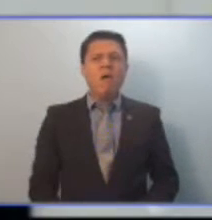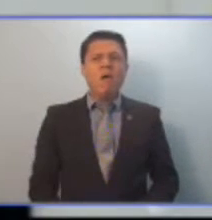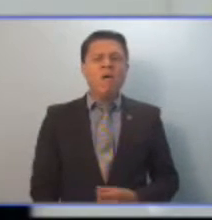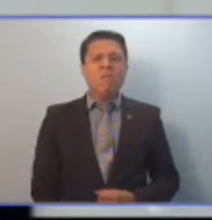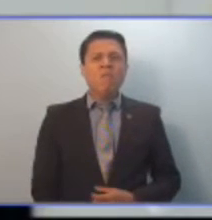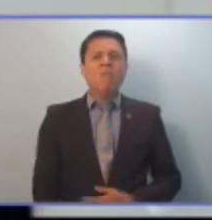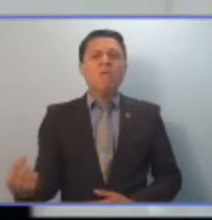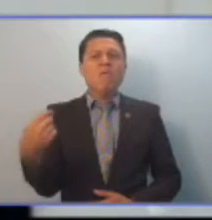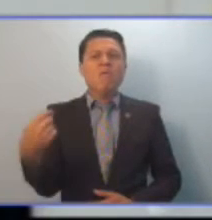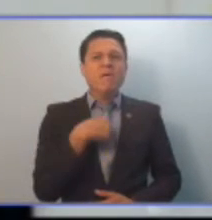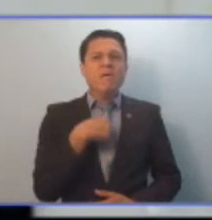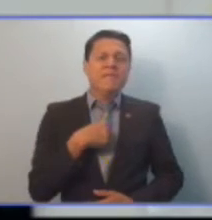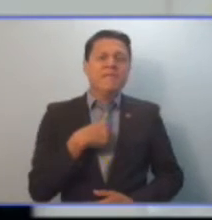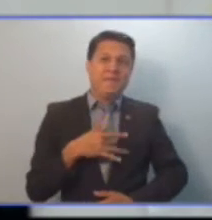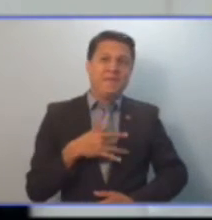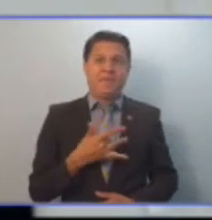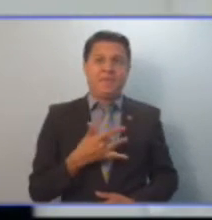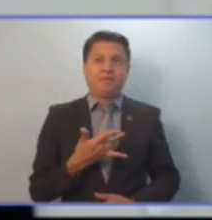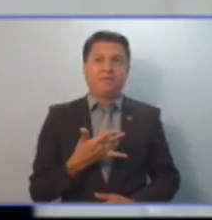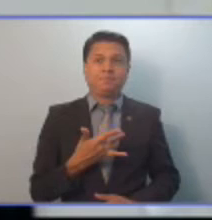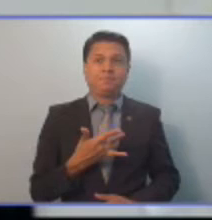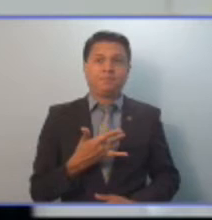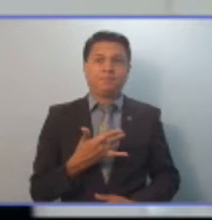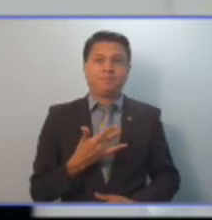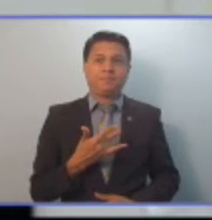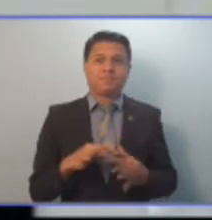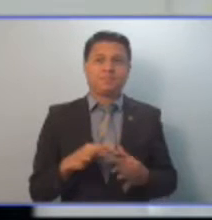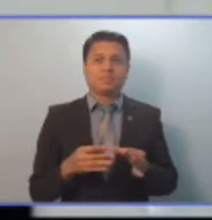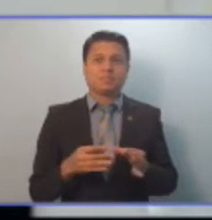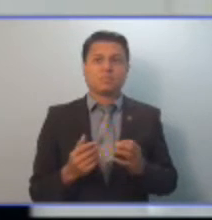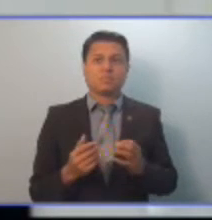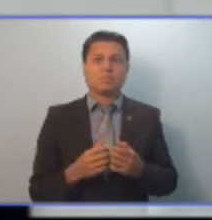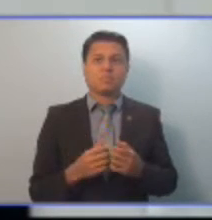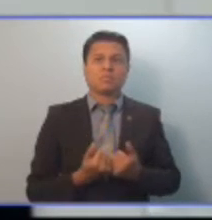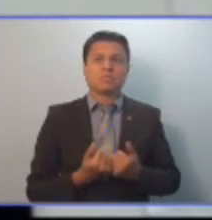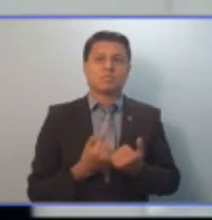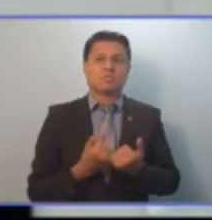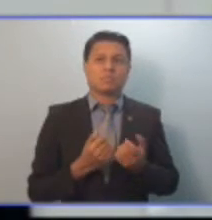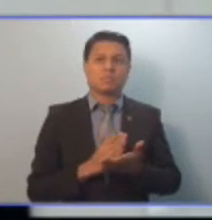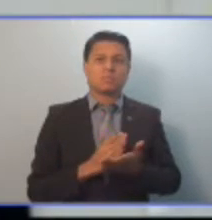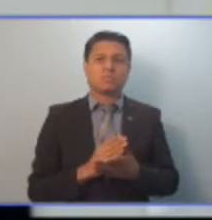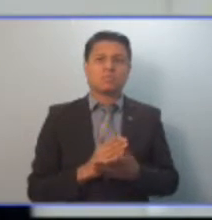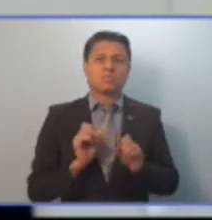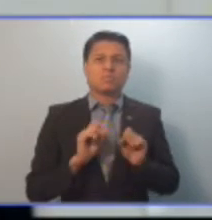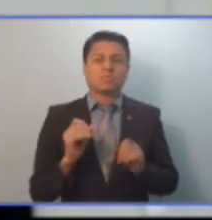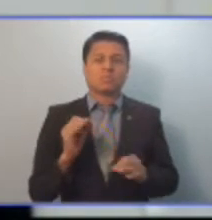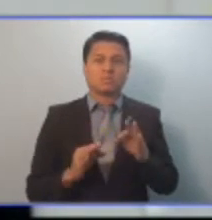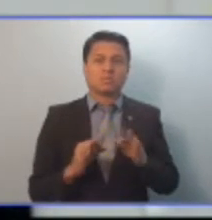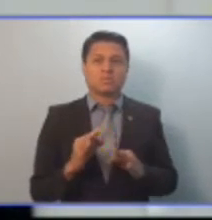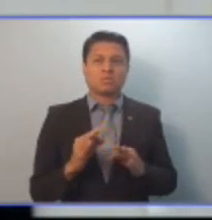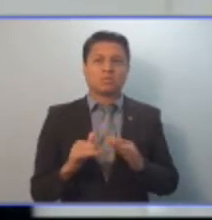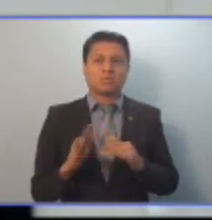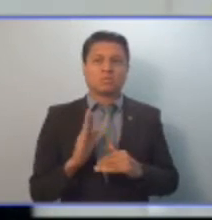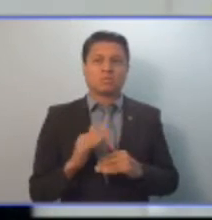yo siento diezmada la colaboración del órgano judicial con los demás